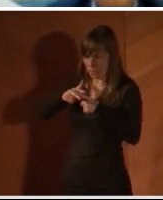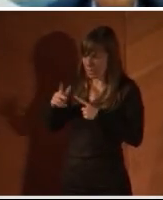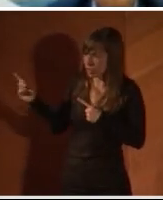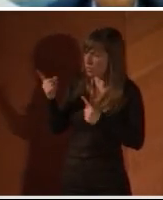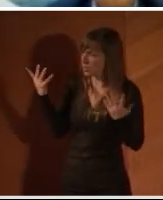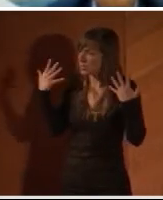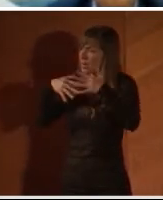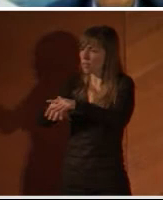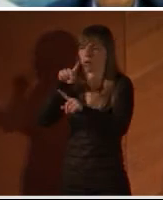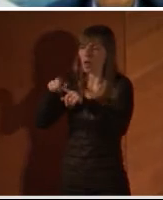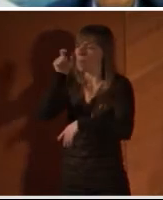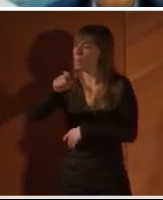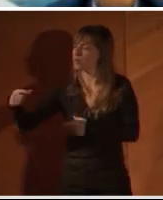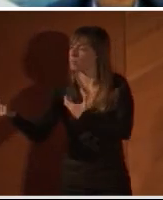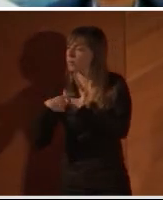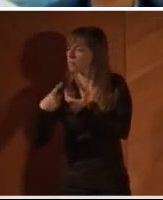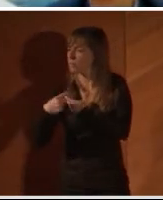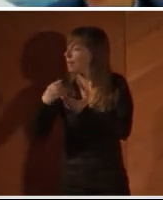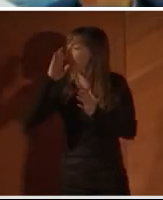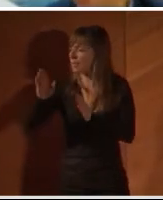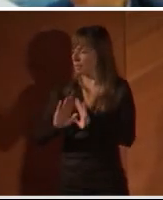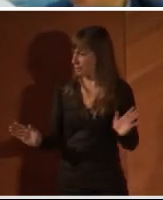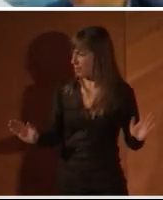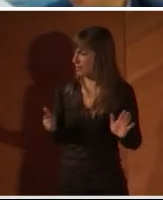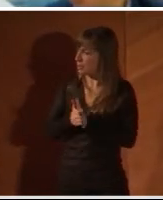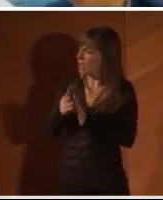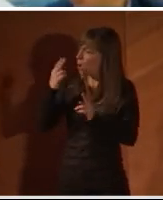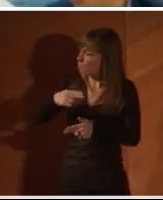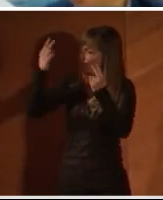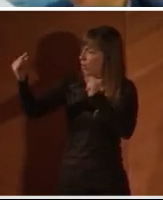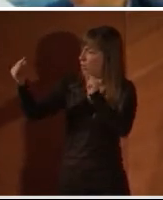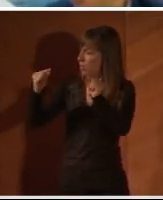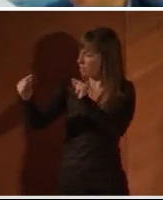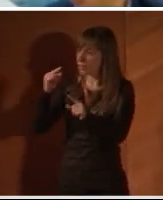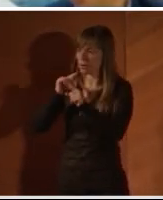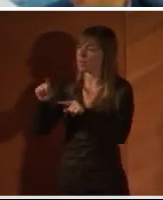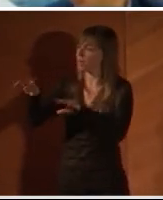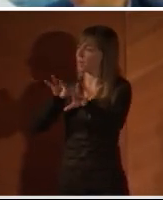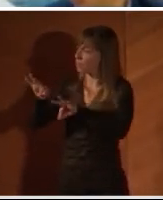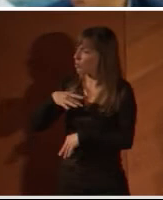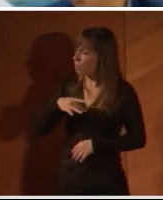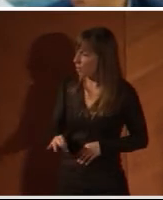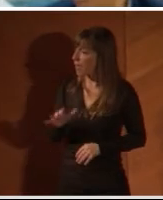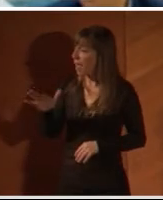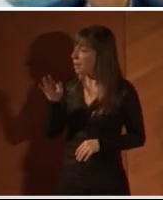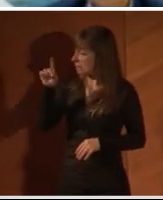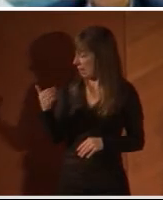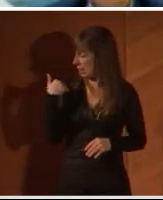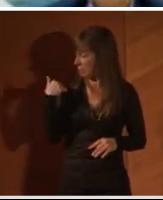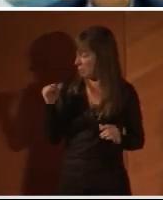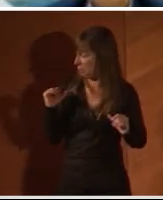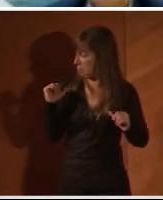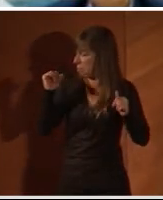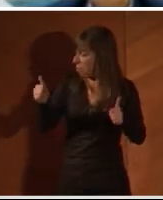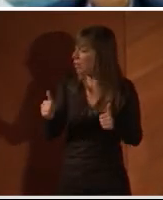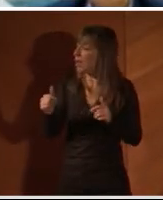los ciudadanos de forma directa, ¿no?, en el debate público y en la toma de decisiones. Además, recientemente hemos aprobado un